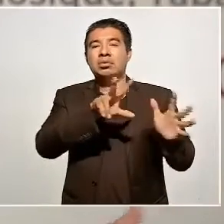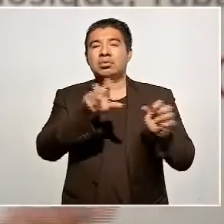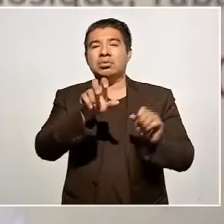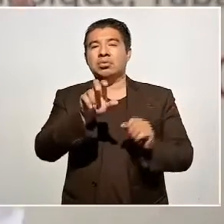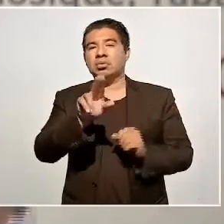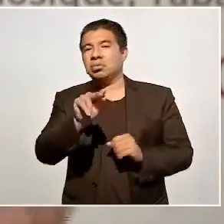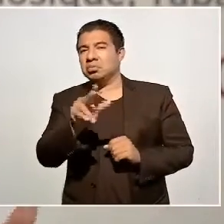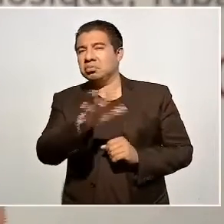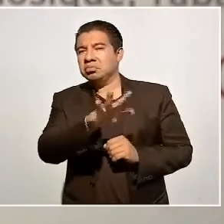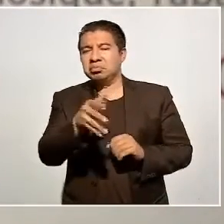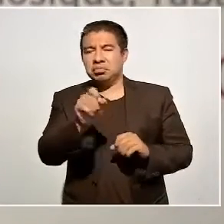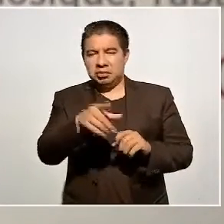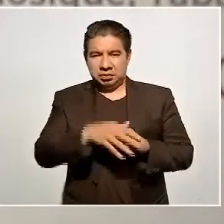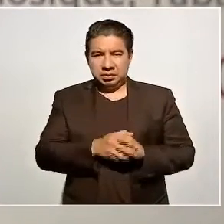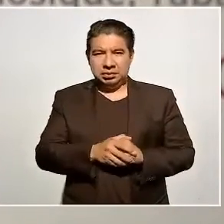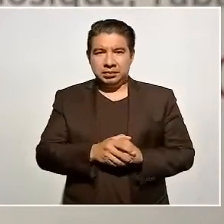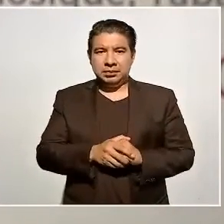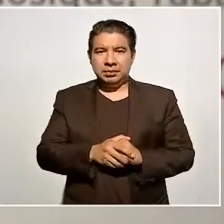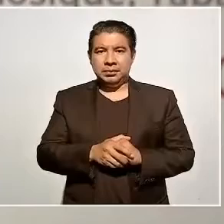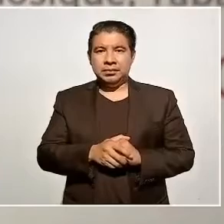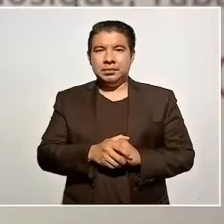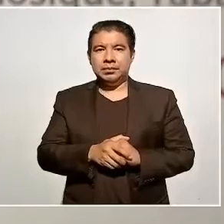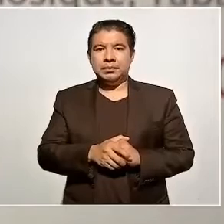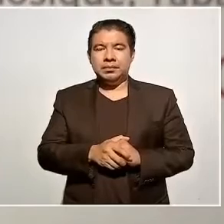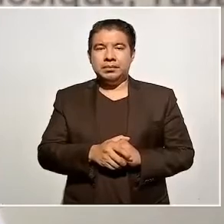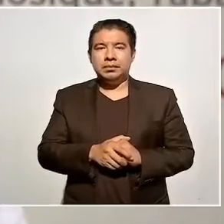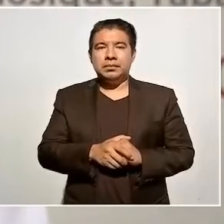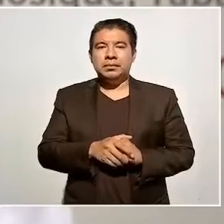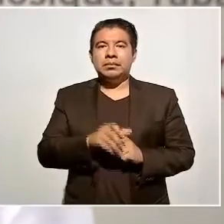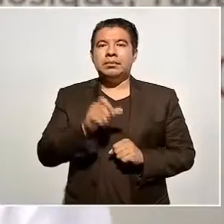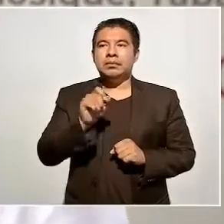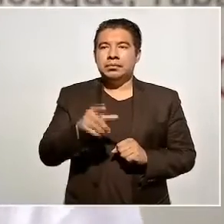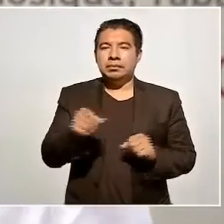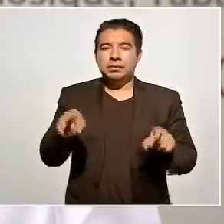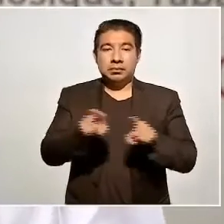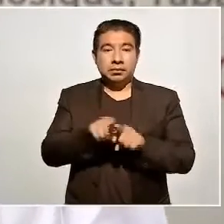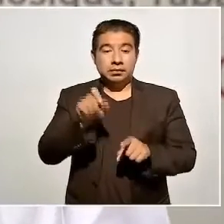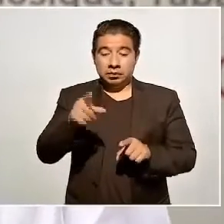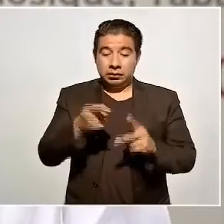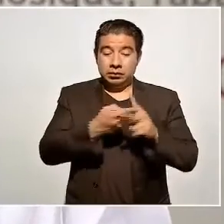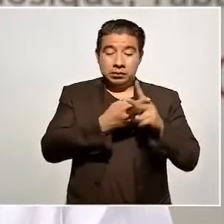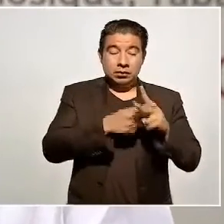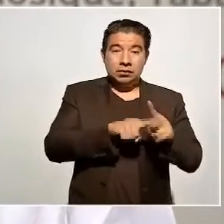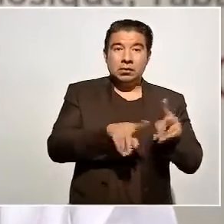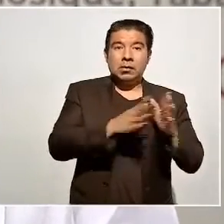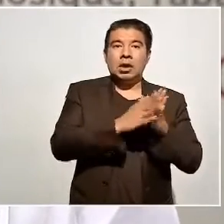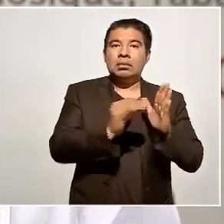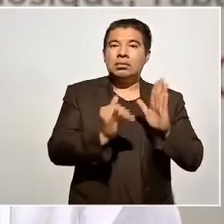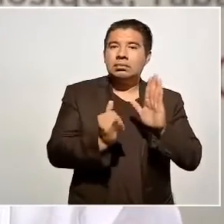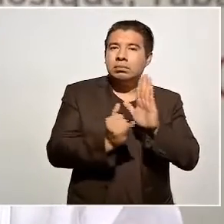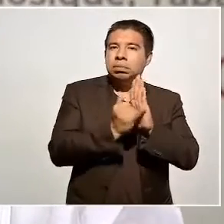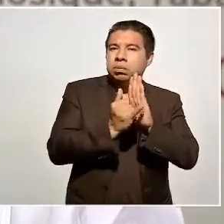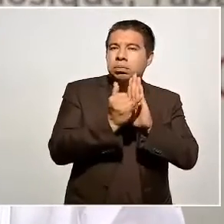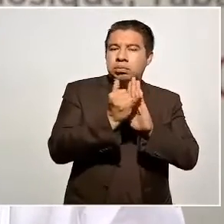y se comienza a hacer esta gran obra